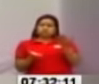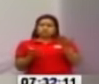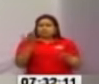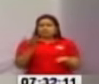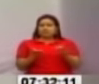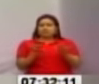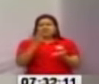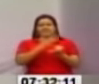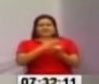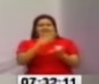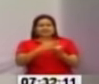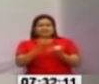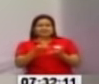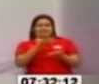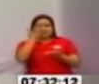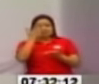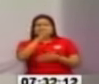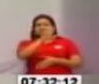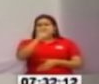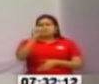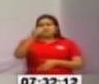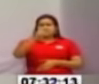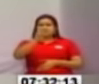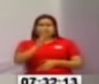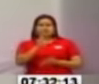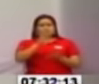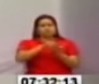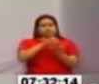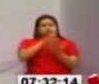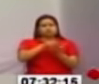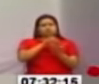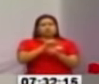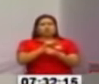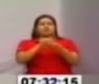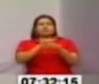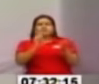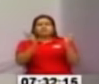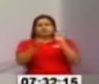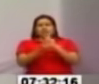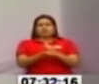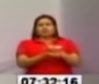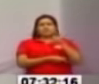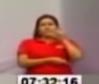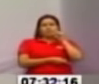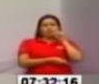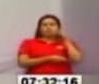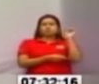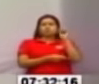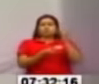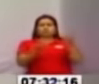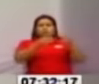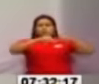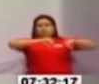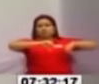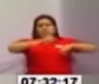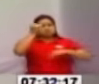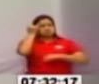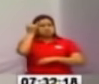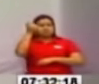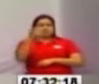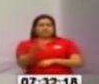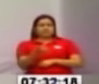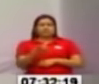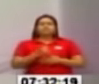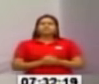queso. 30 gramos de queso reemplaza a 30 gramos de pollo o reemplaza a un huevo. Entonces, es una muy buena alternativa. También